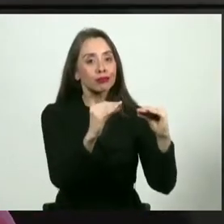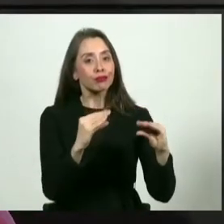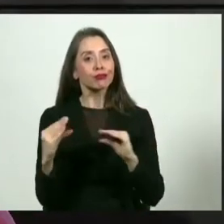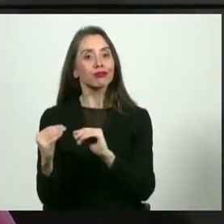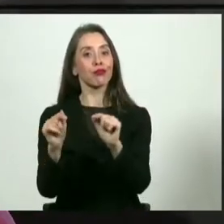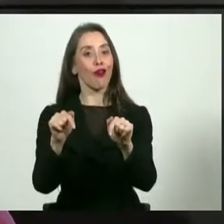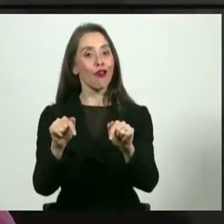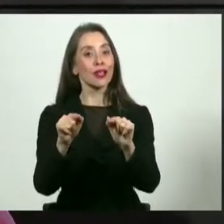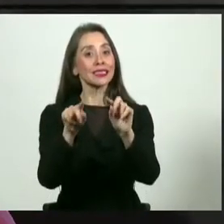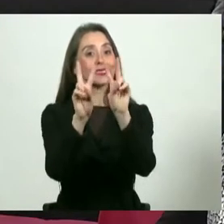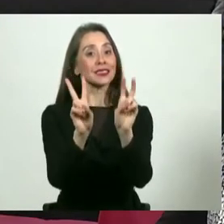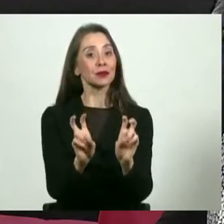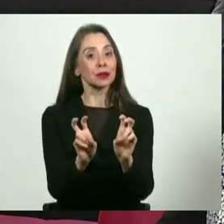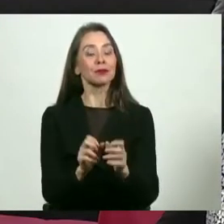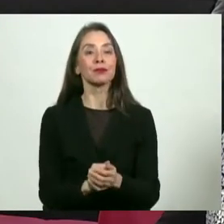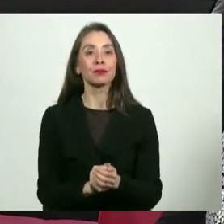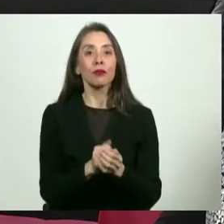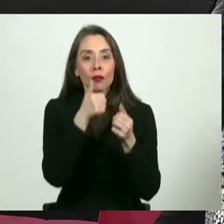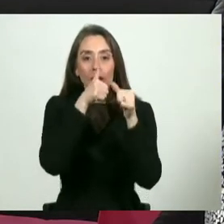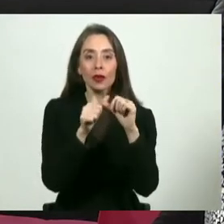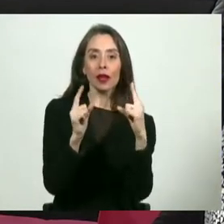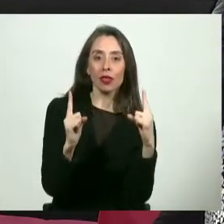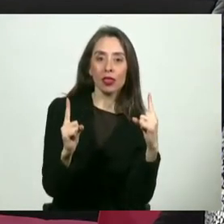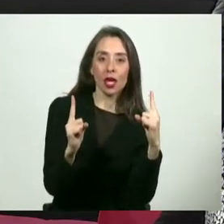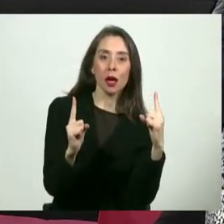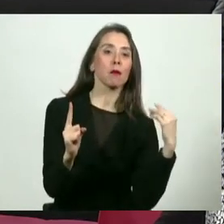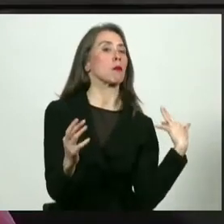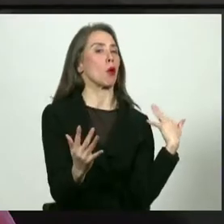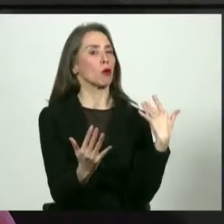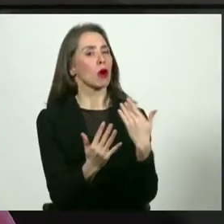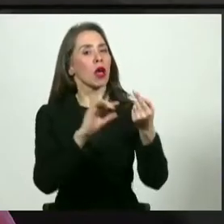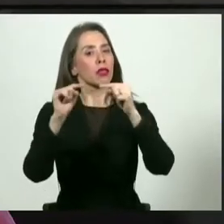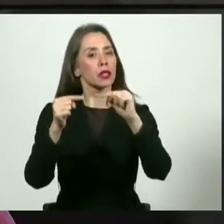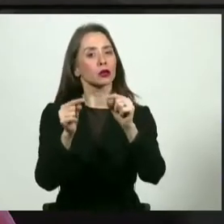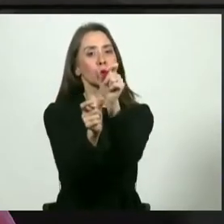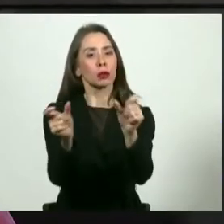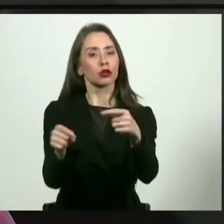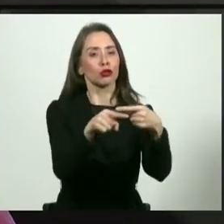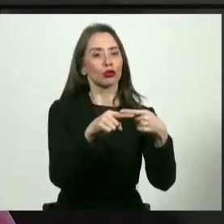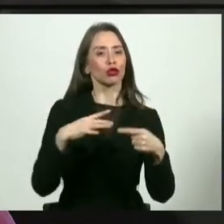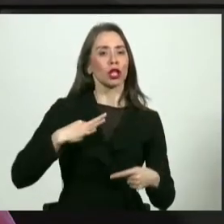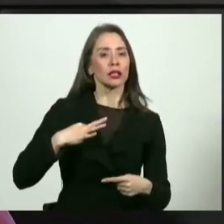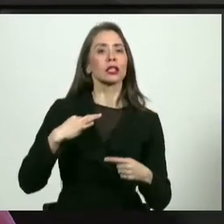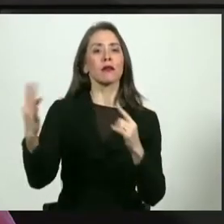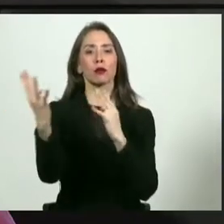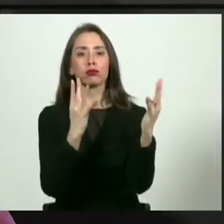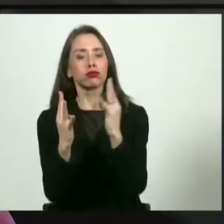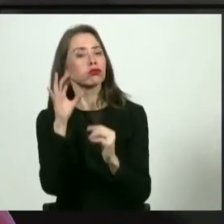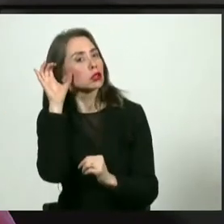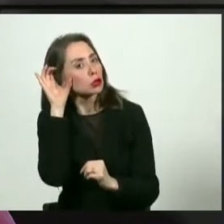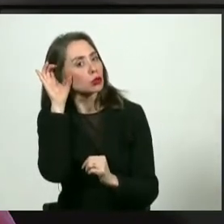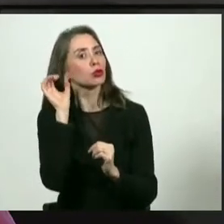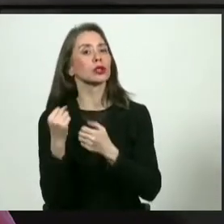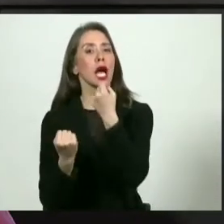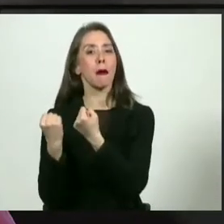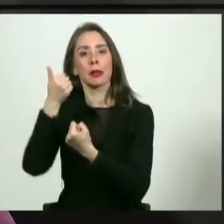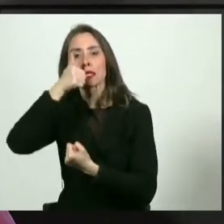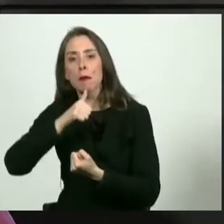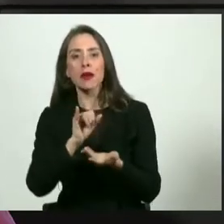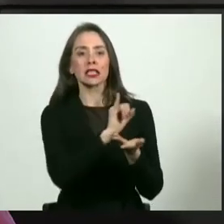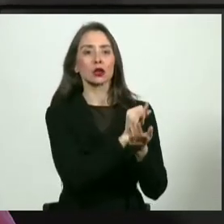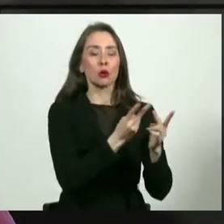en el día de hoy. En todo este periodo de discusión, de escuchar a mucha gente de la sociedad civil, del sector público, del sector privado, ¿cuáles fueron